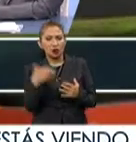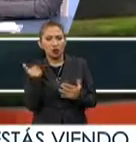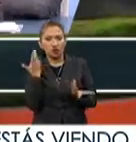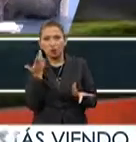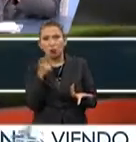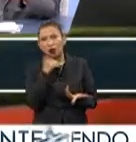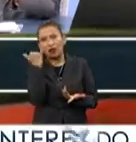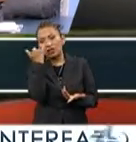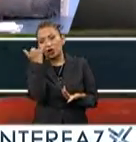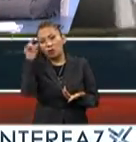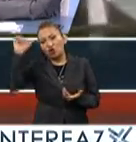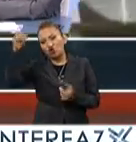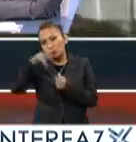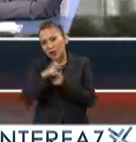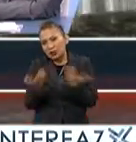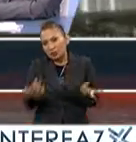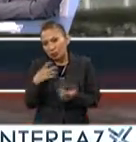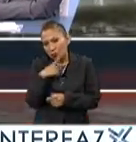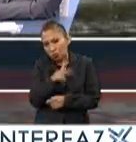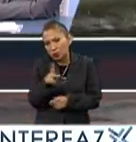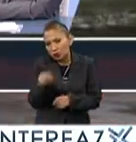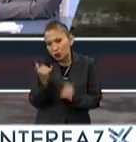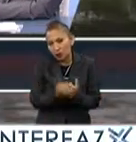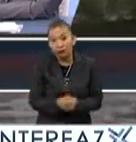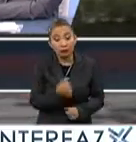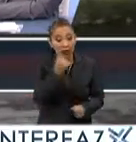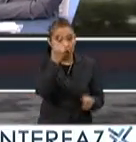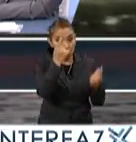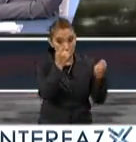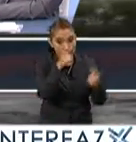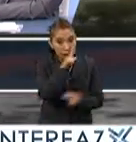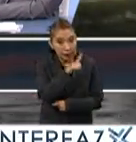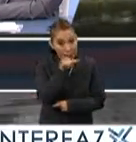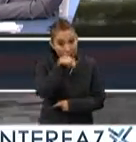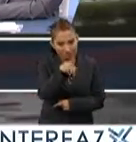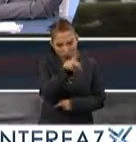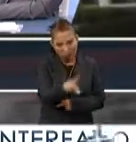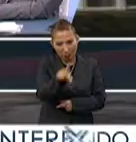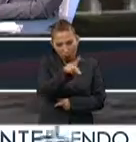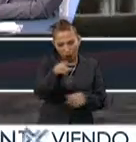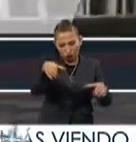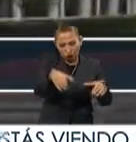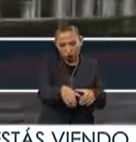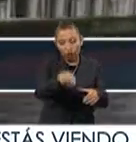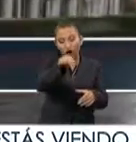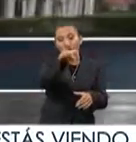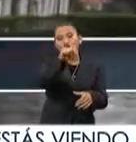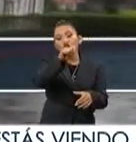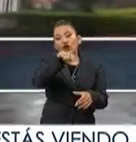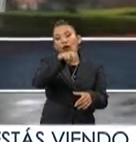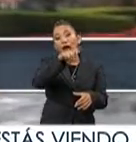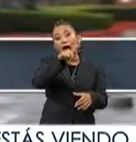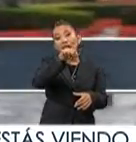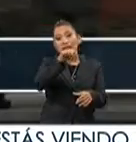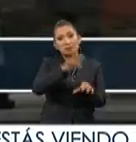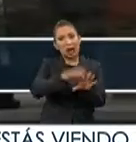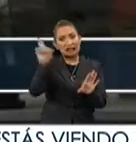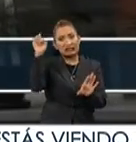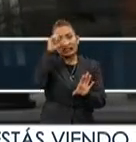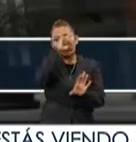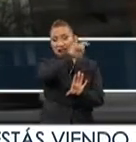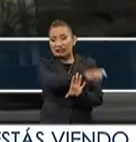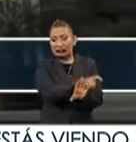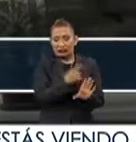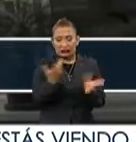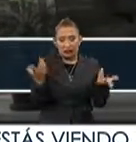idioma extranjero, por decirlo de una forma, ¿no? Hay algunas lenguas de los pueblos originarios tonales que son de las más difíciles